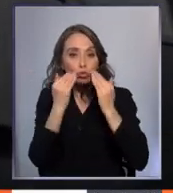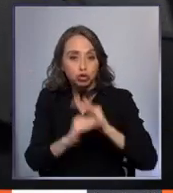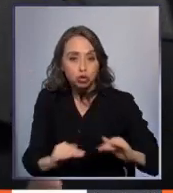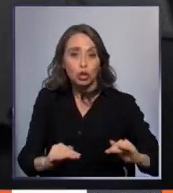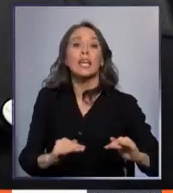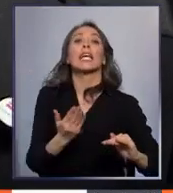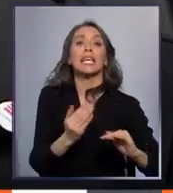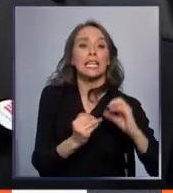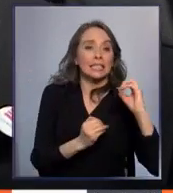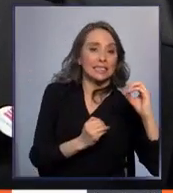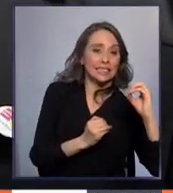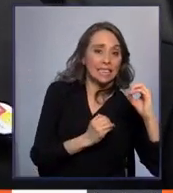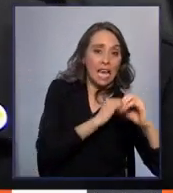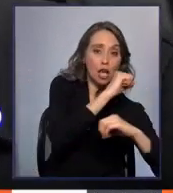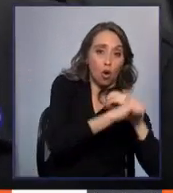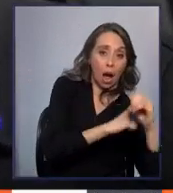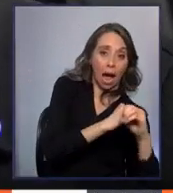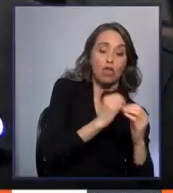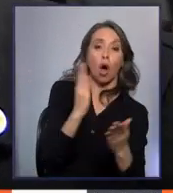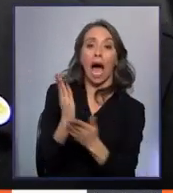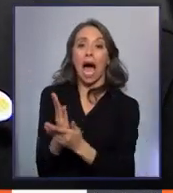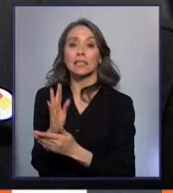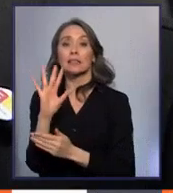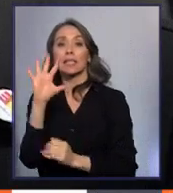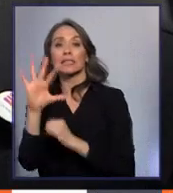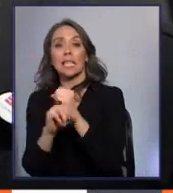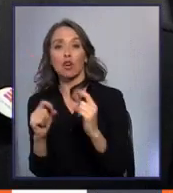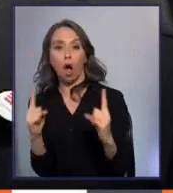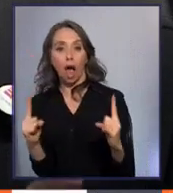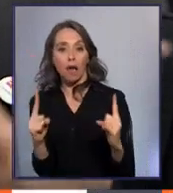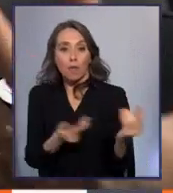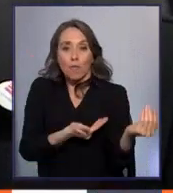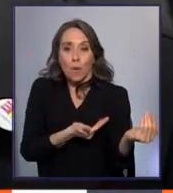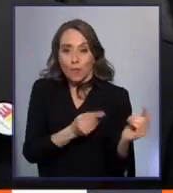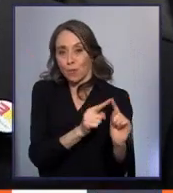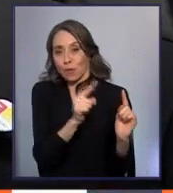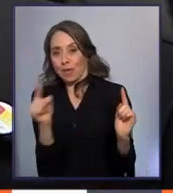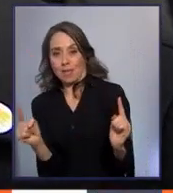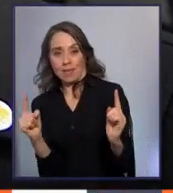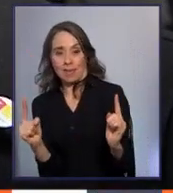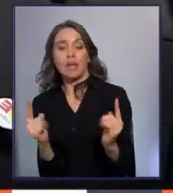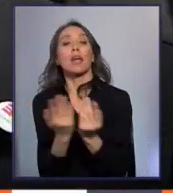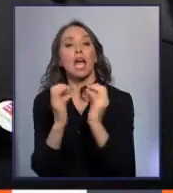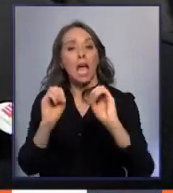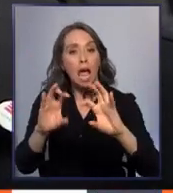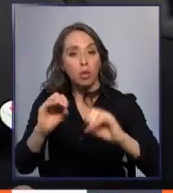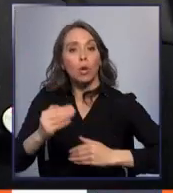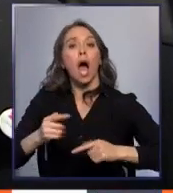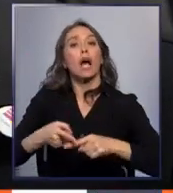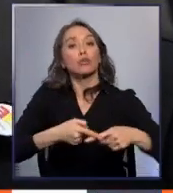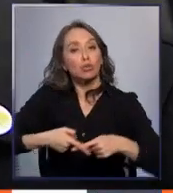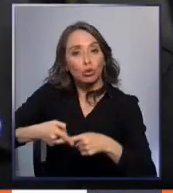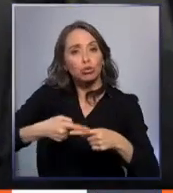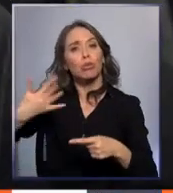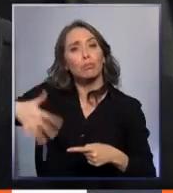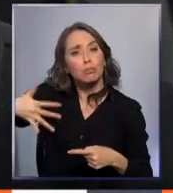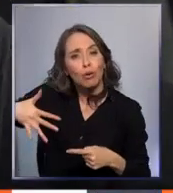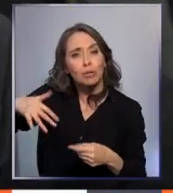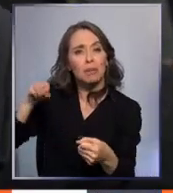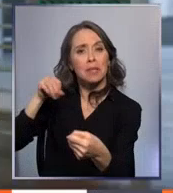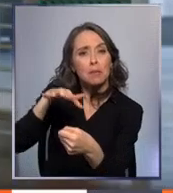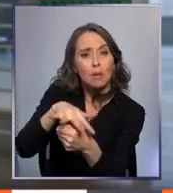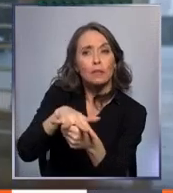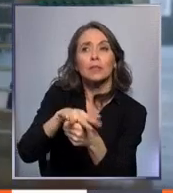0 hasta los 5 años. Por lo tanto, nosotros queremos hacer un proceso educativo a la sociedad de la importancia y el impacto que tienen